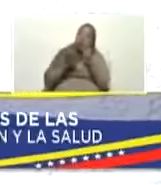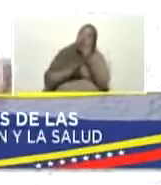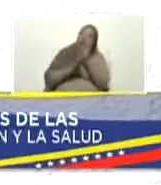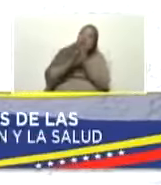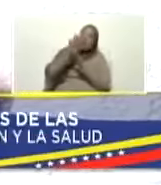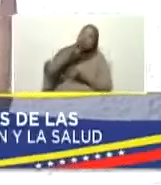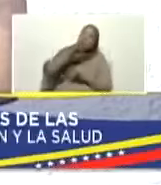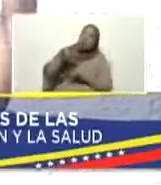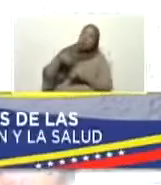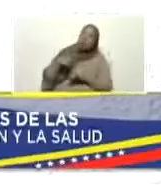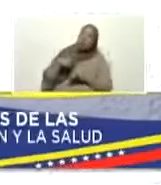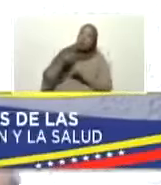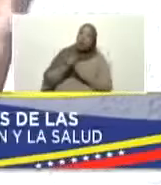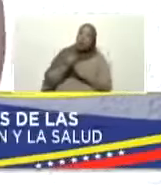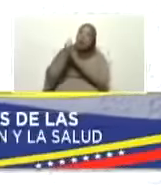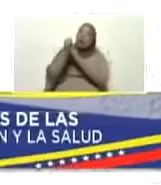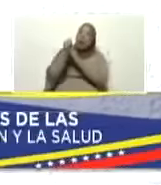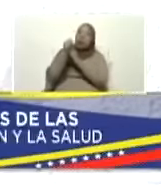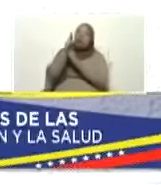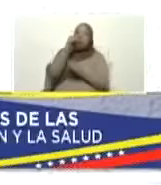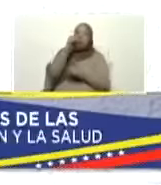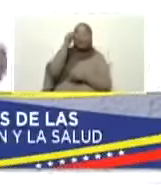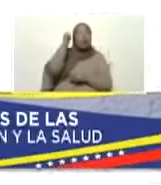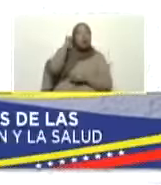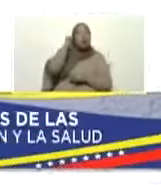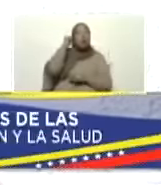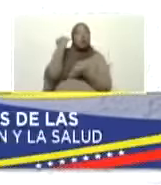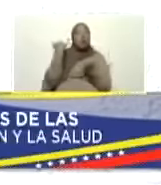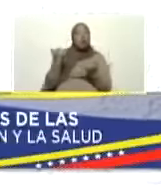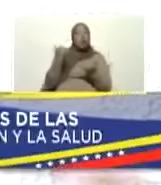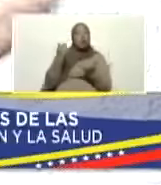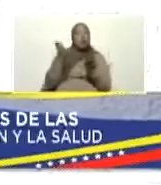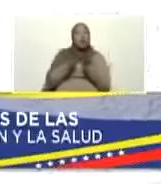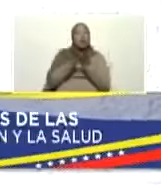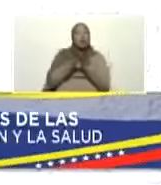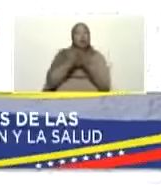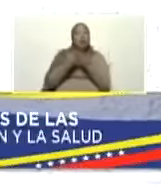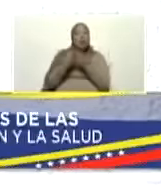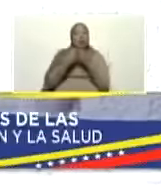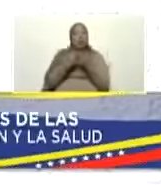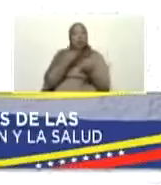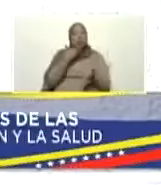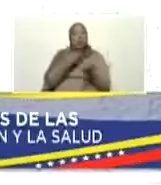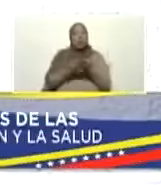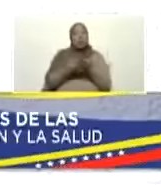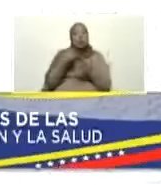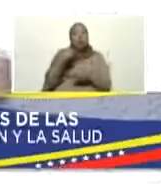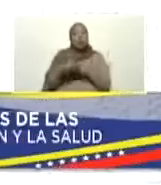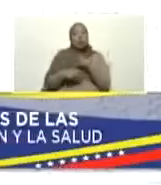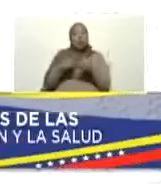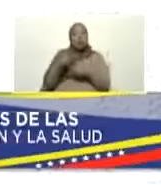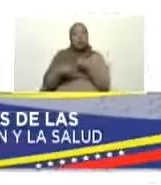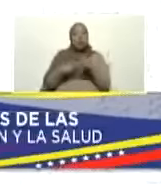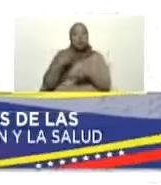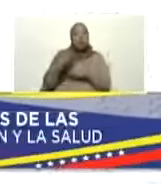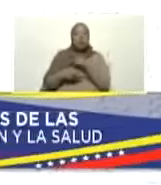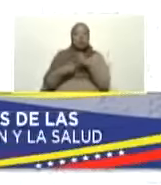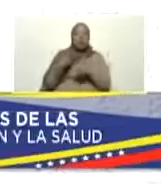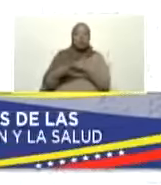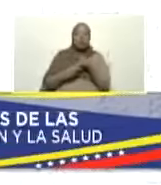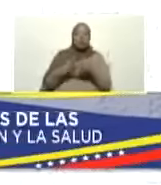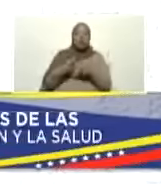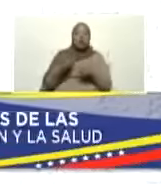desarrollarnos como líderes y lideresas de esta prestigiosa casa de estudio. Gracias al proceso revolucionario,